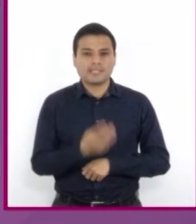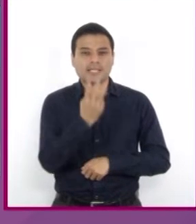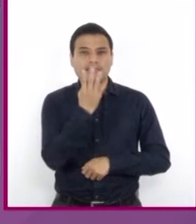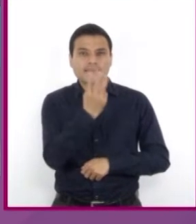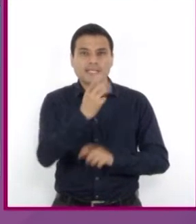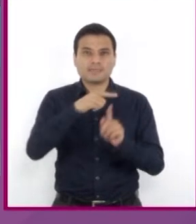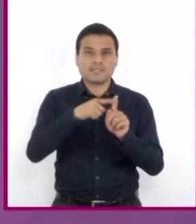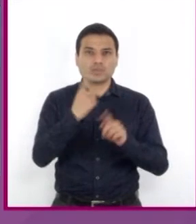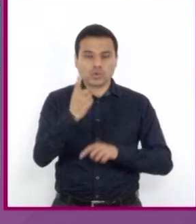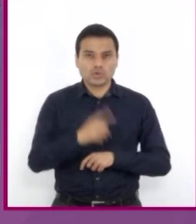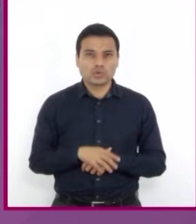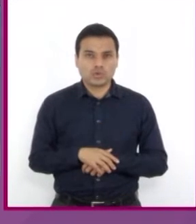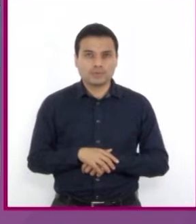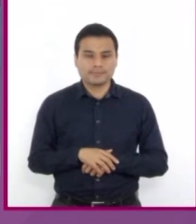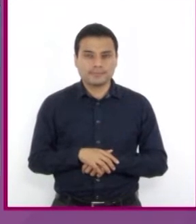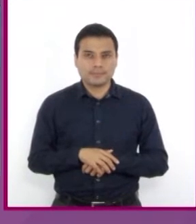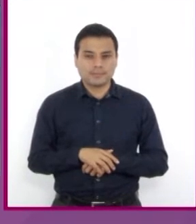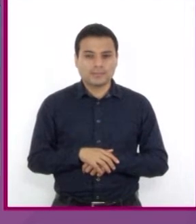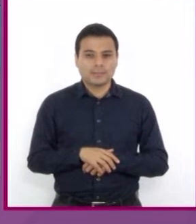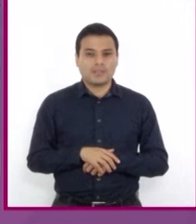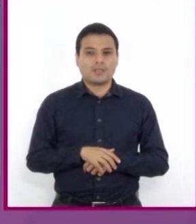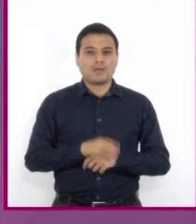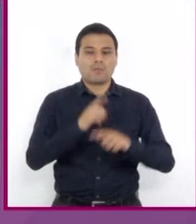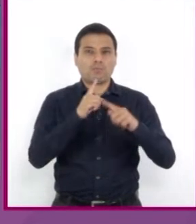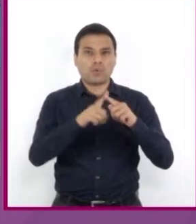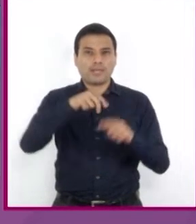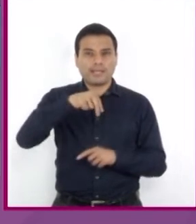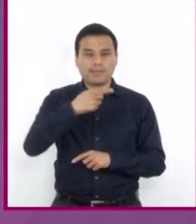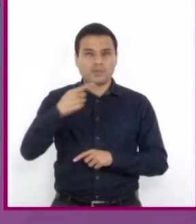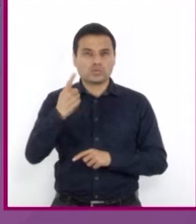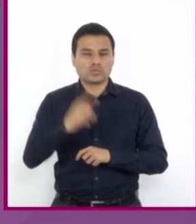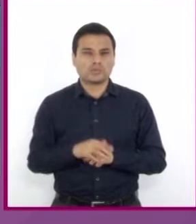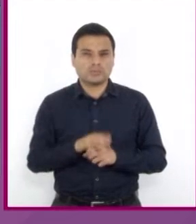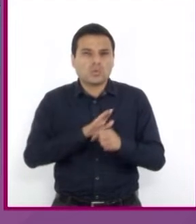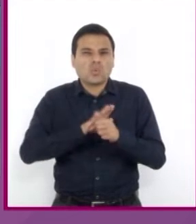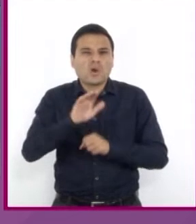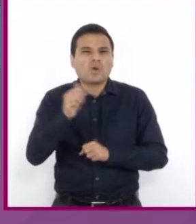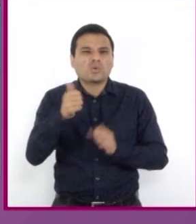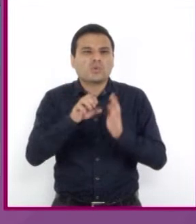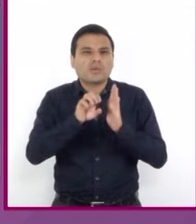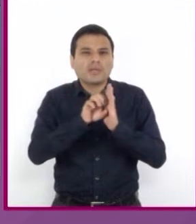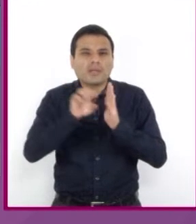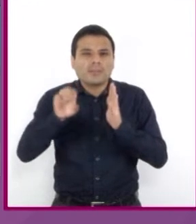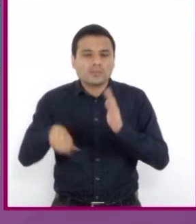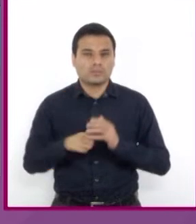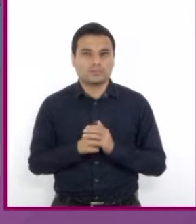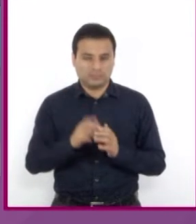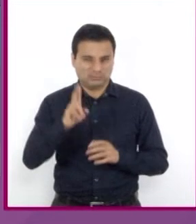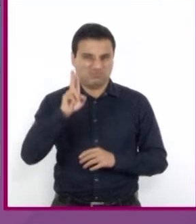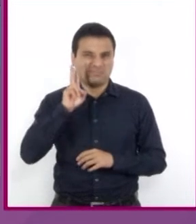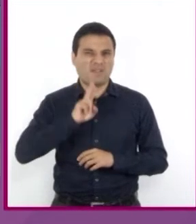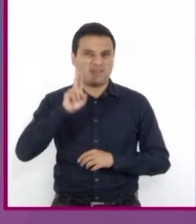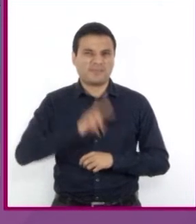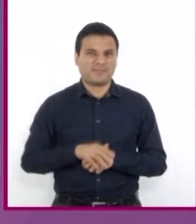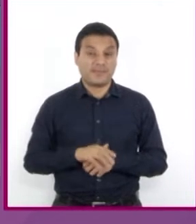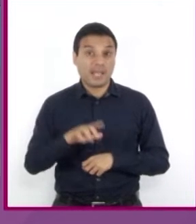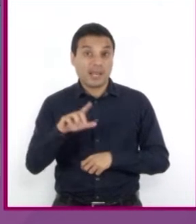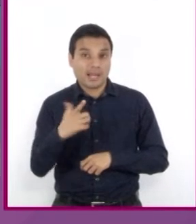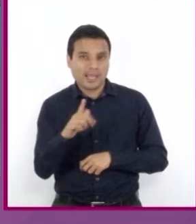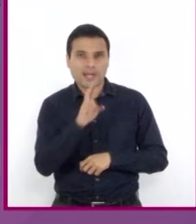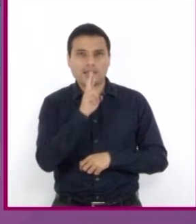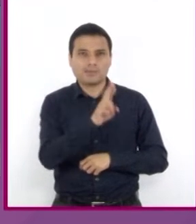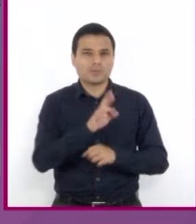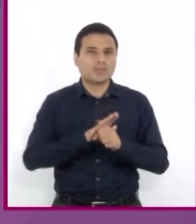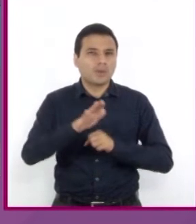2 que multiplica a n menos 1? ¿Qué piensan allá en casa? Veamos lo que le contestó Lía a